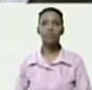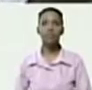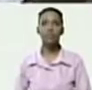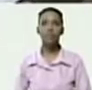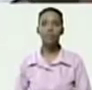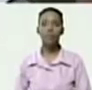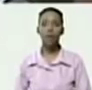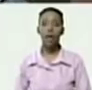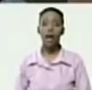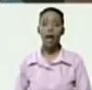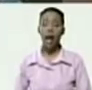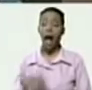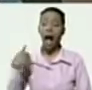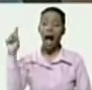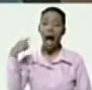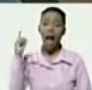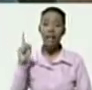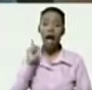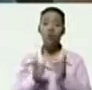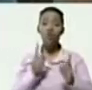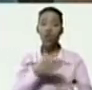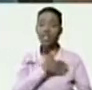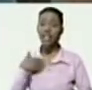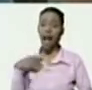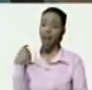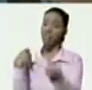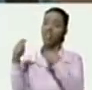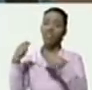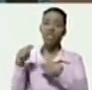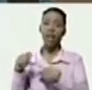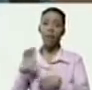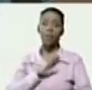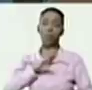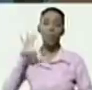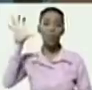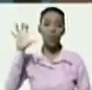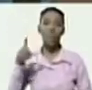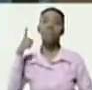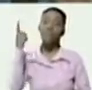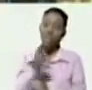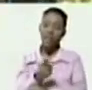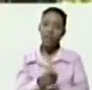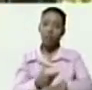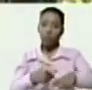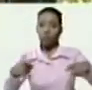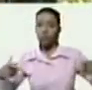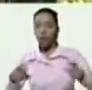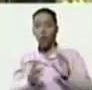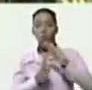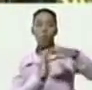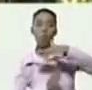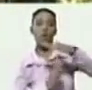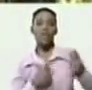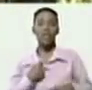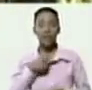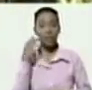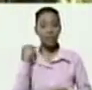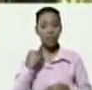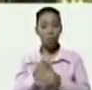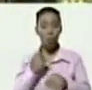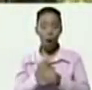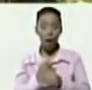Mientras existan los que quieren vender la patria, tiene que haber un gran ejército de defensores de la patria, a todo